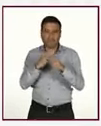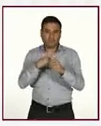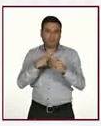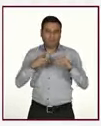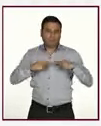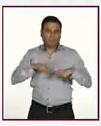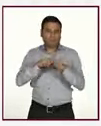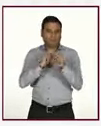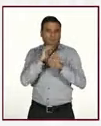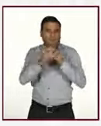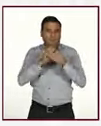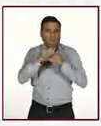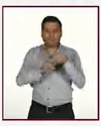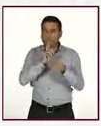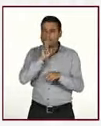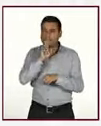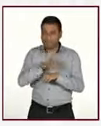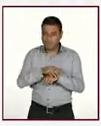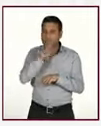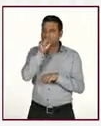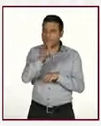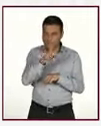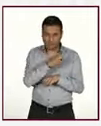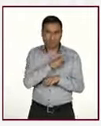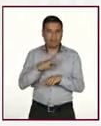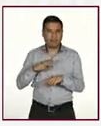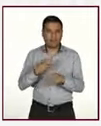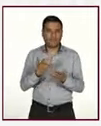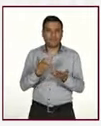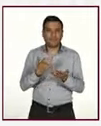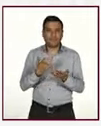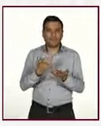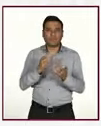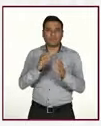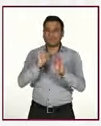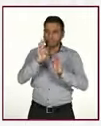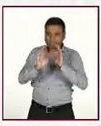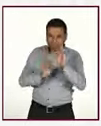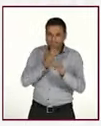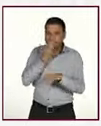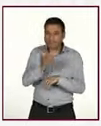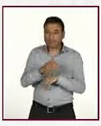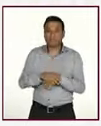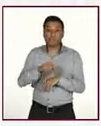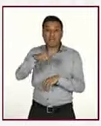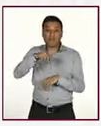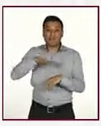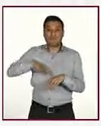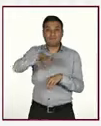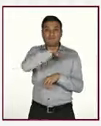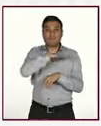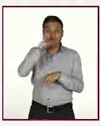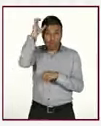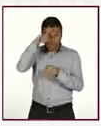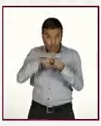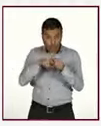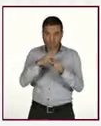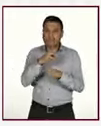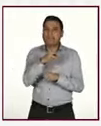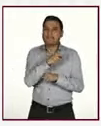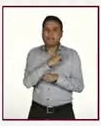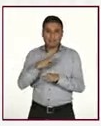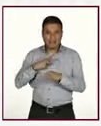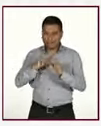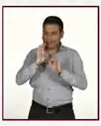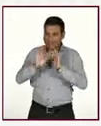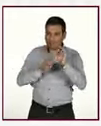personal. La creencia afectiva dentro del contexto cultural, ¿no? E insisto, dentro del contexto cultural lo vuelvo a poner porque somos un